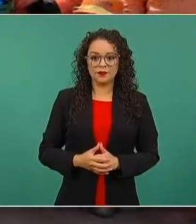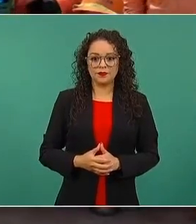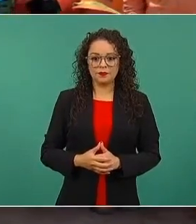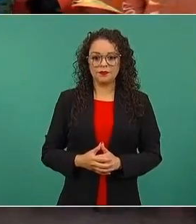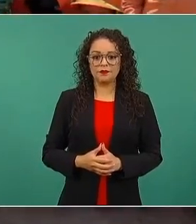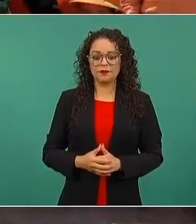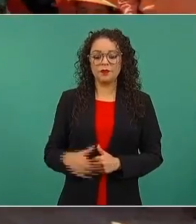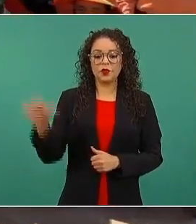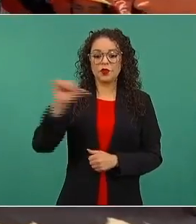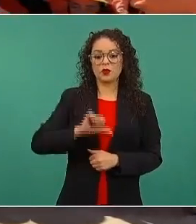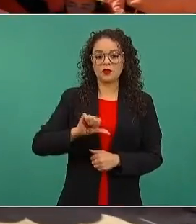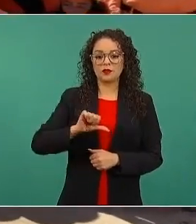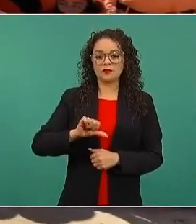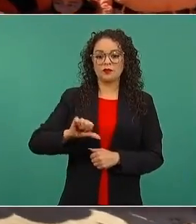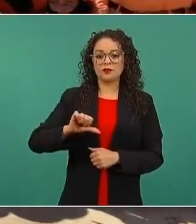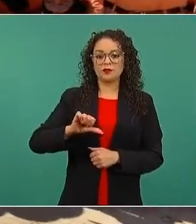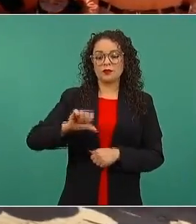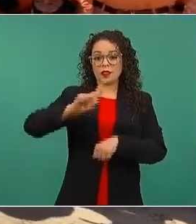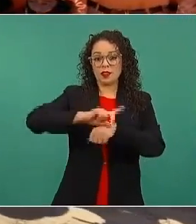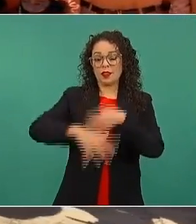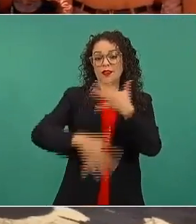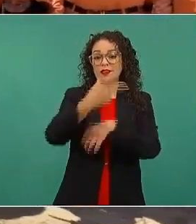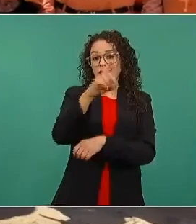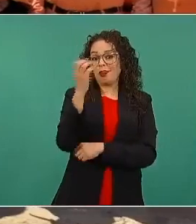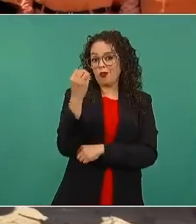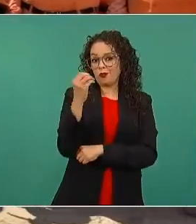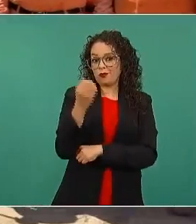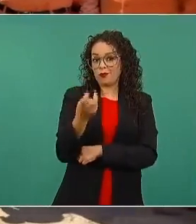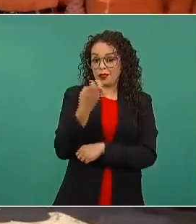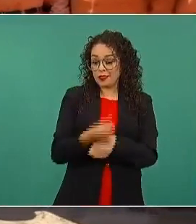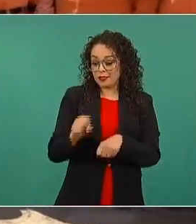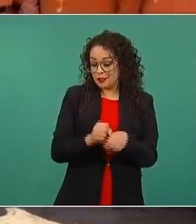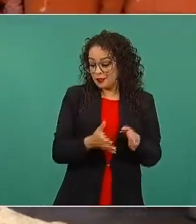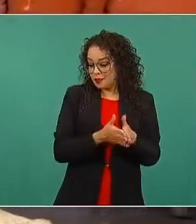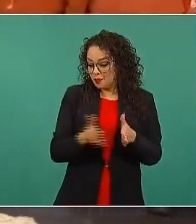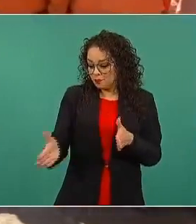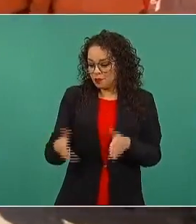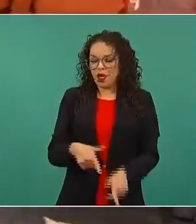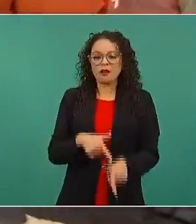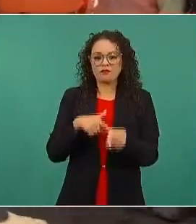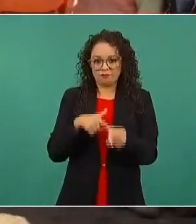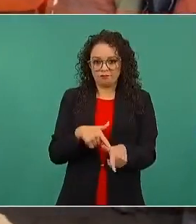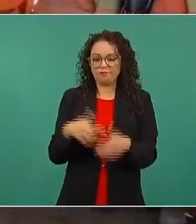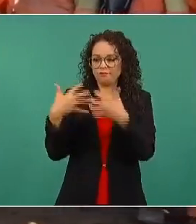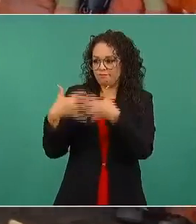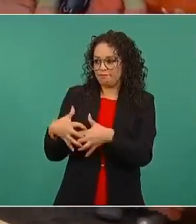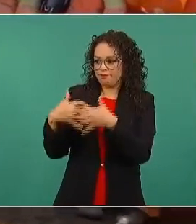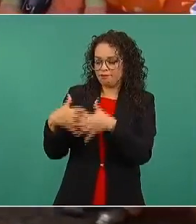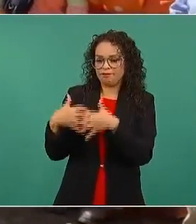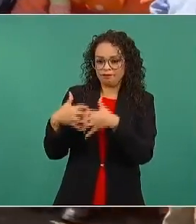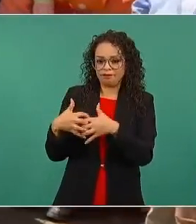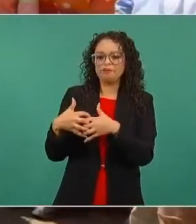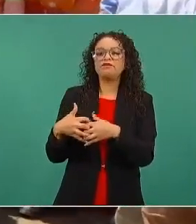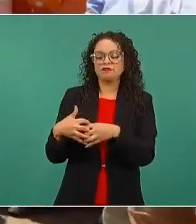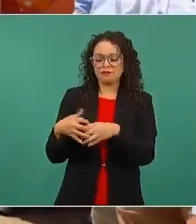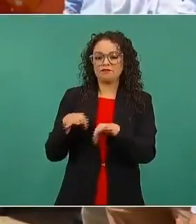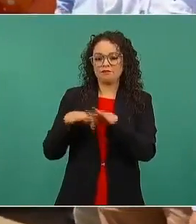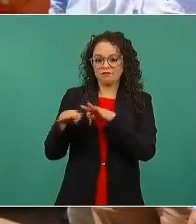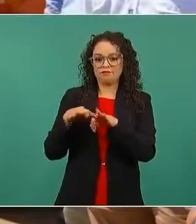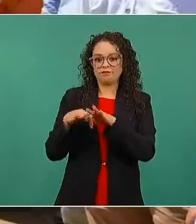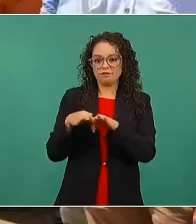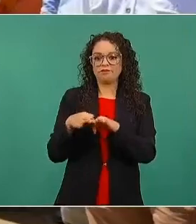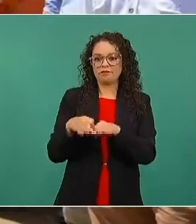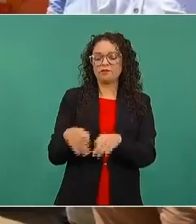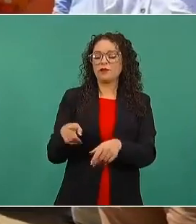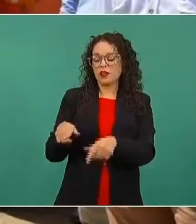Es 15 de octubre y esta semana continuaron los trabajos en la refinería y los trabajadores refrendando